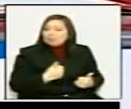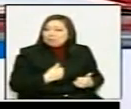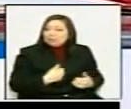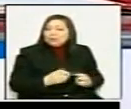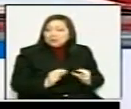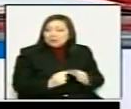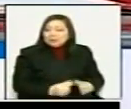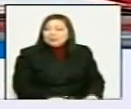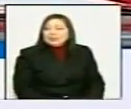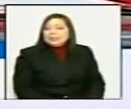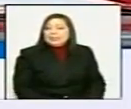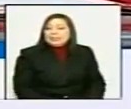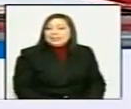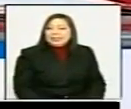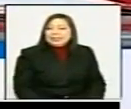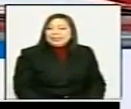decisión.